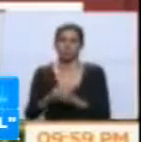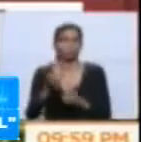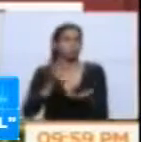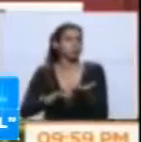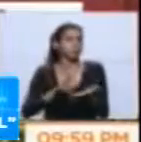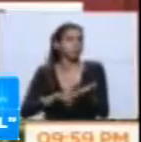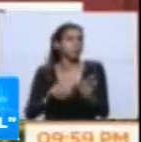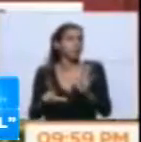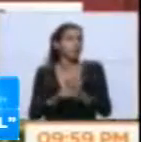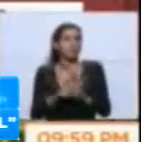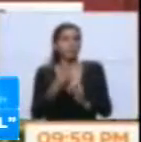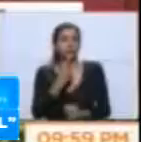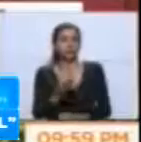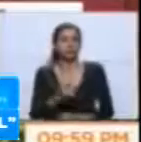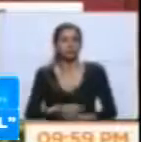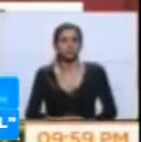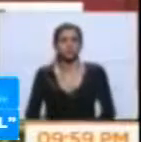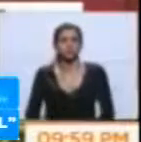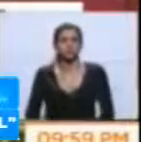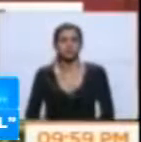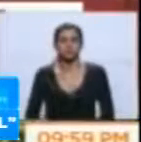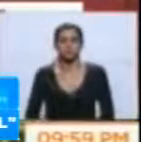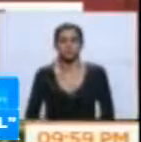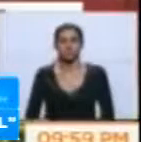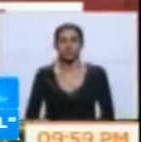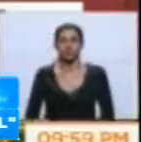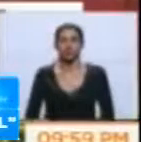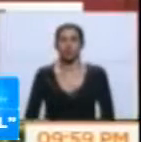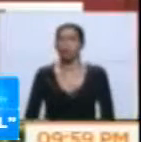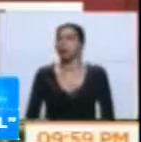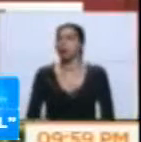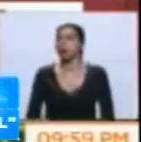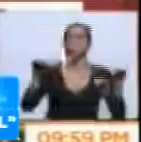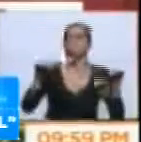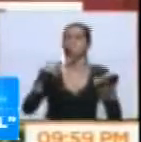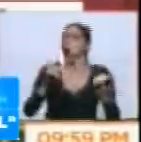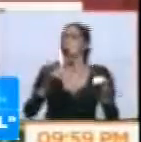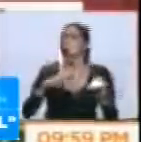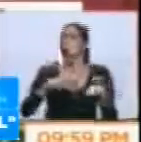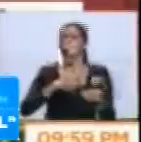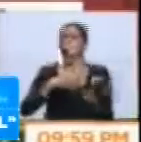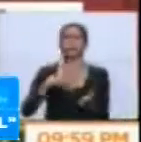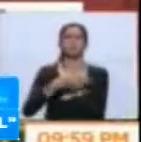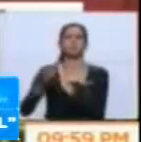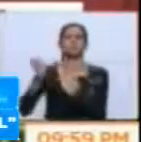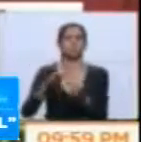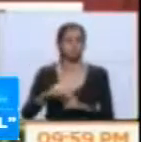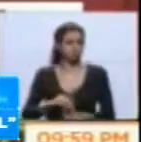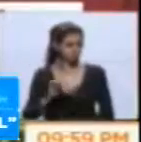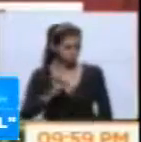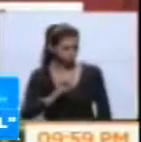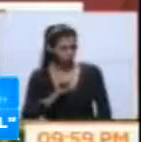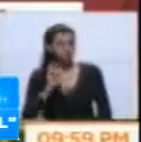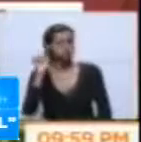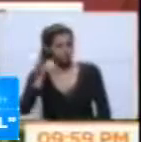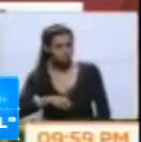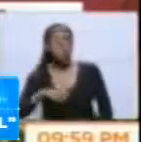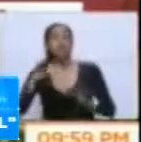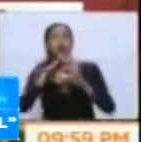ley. Ahí inmediatamente comenzaron a decir, no la pueden destituir. ¿Cómo que no la pueden destituir? La Asamblea Nacional Constituyente